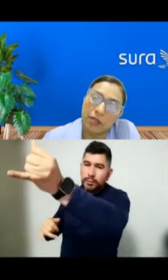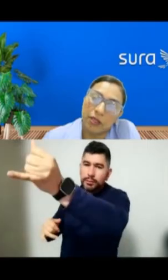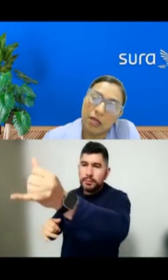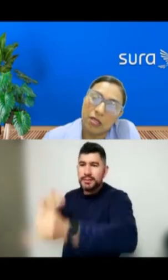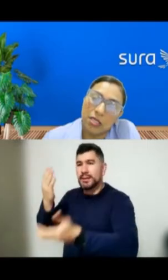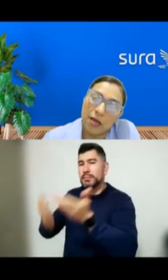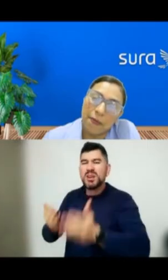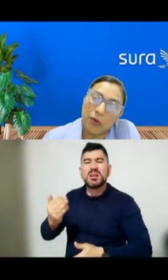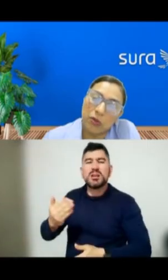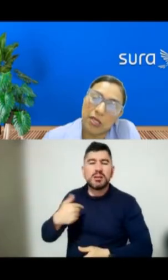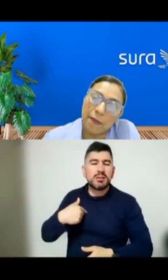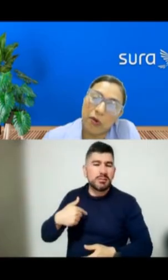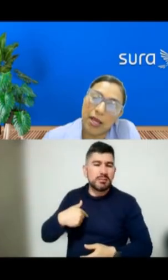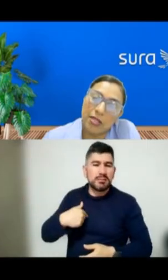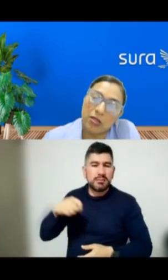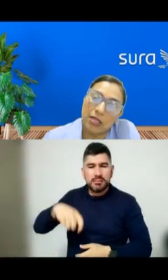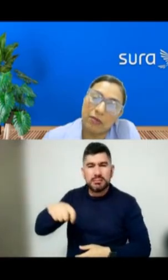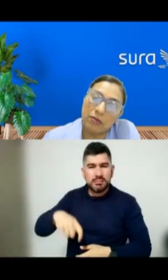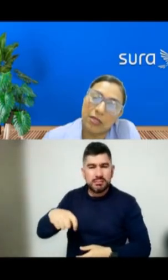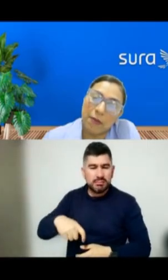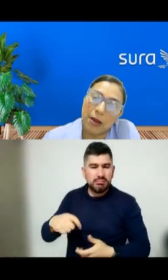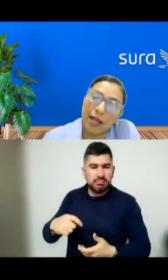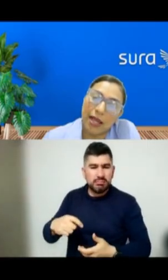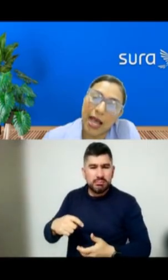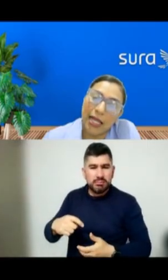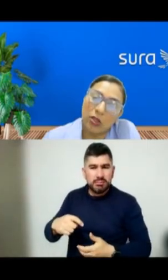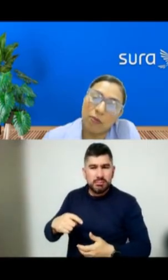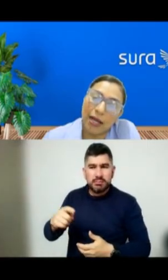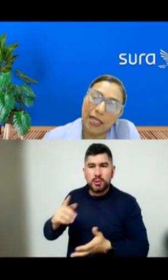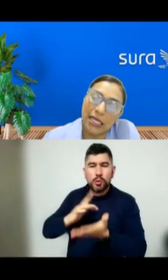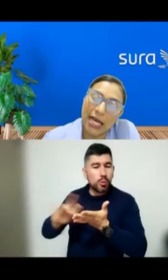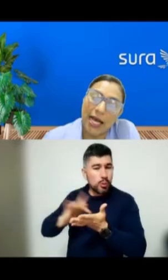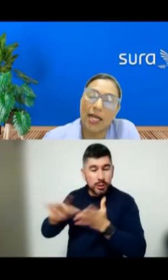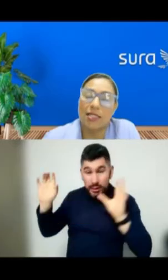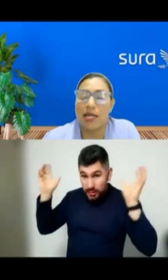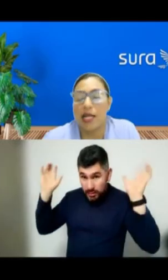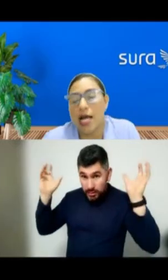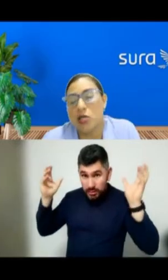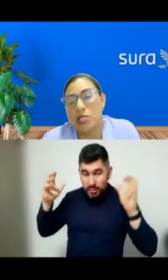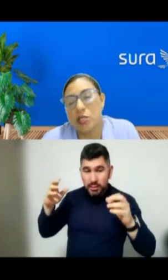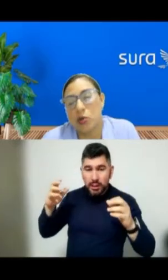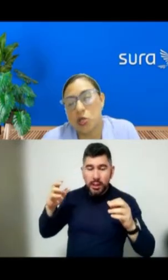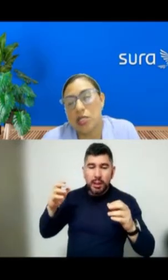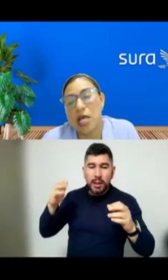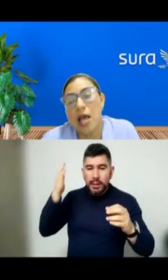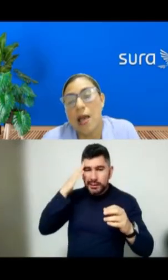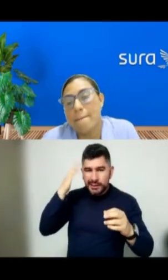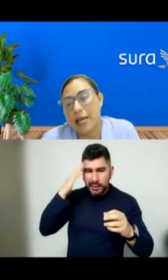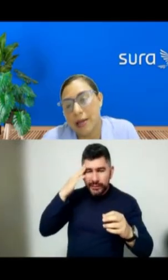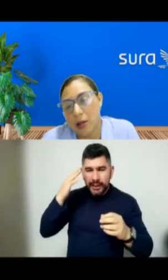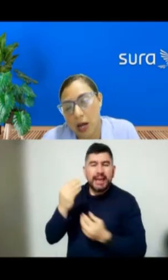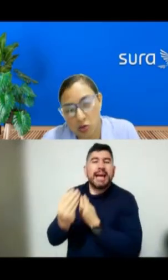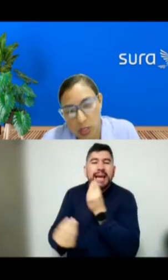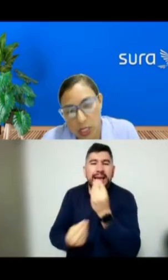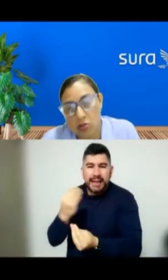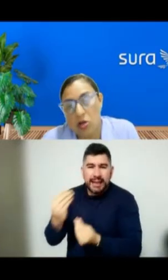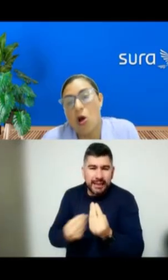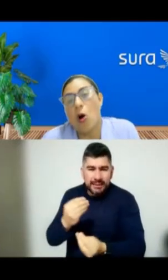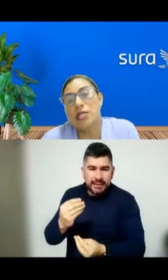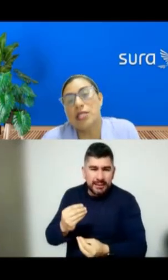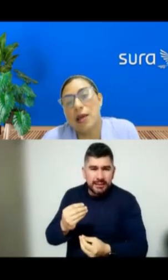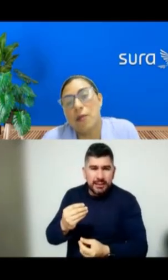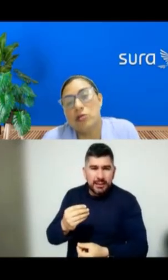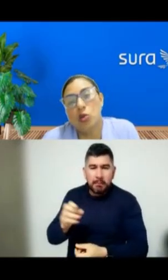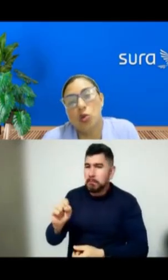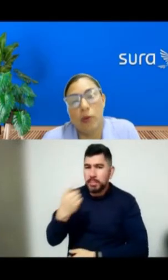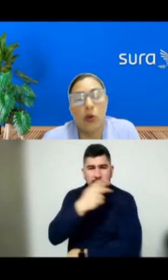nosotros, si de pronto, si es por eso, llaman que aquí nos van a indicar qué hacer en caso de situaciones de primeros